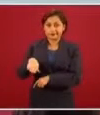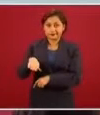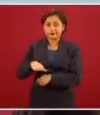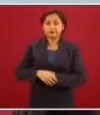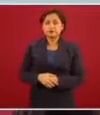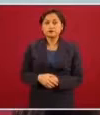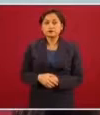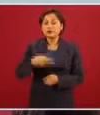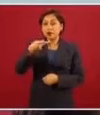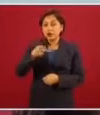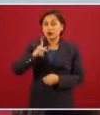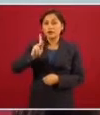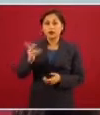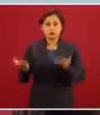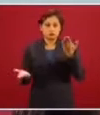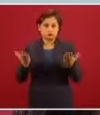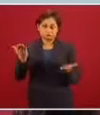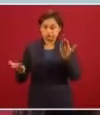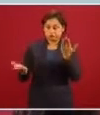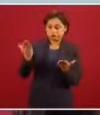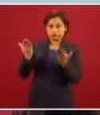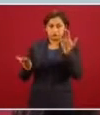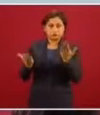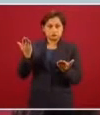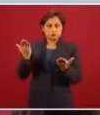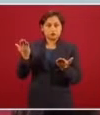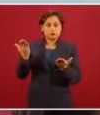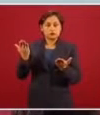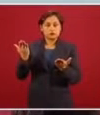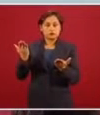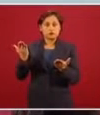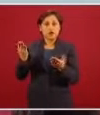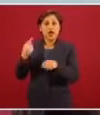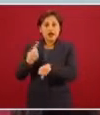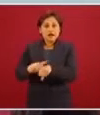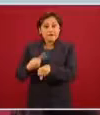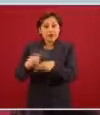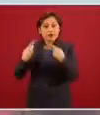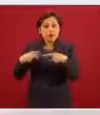Sin embargo, si se compara con el número de personas que se han reportado con COVID,